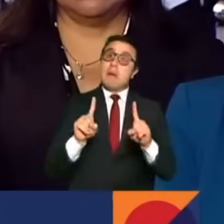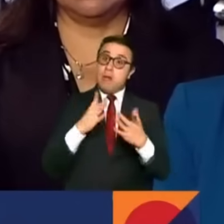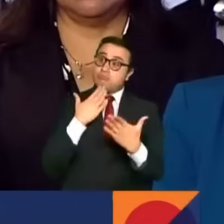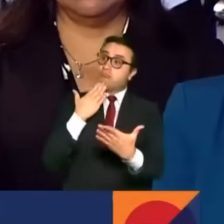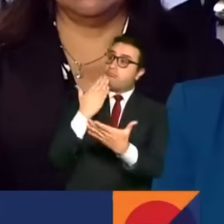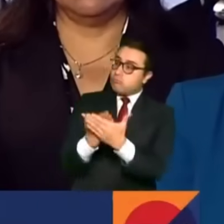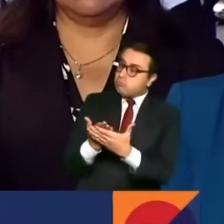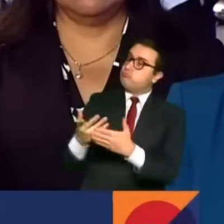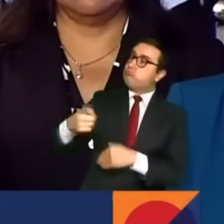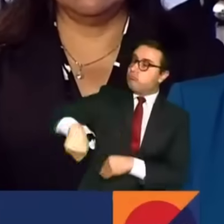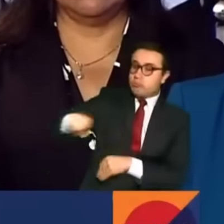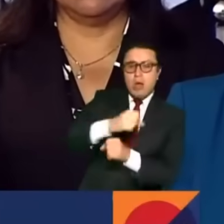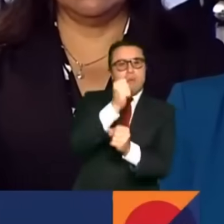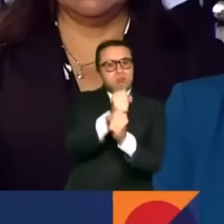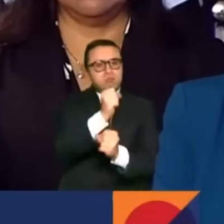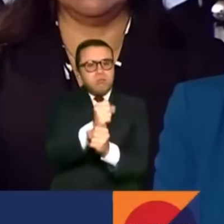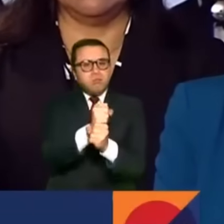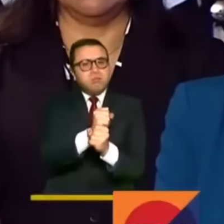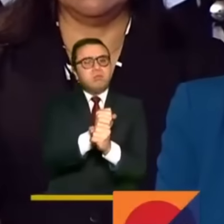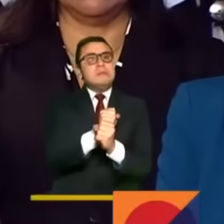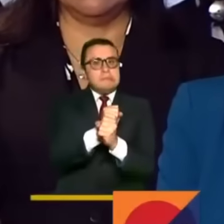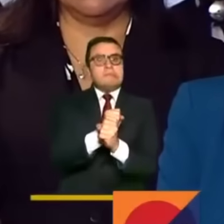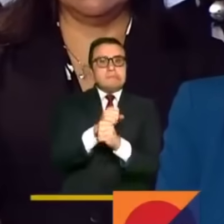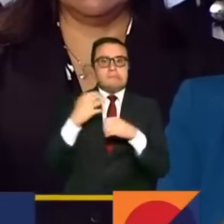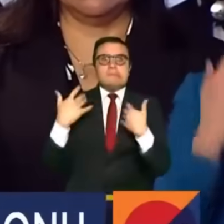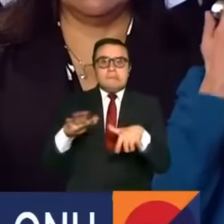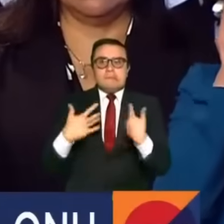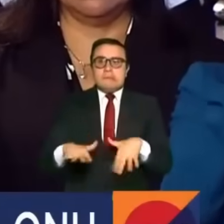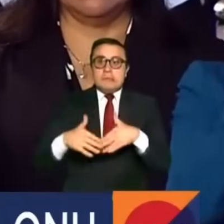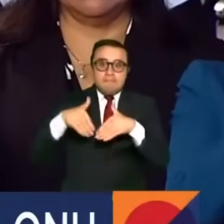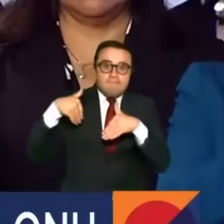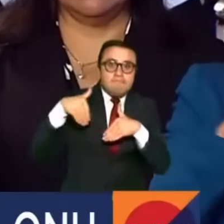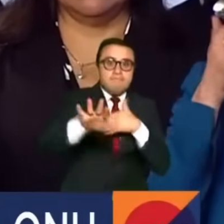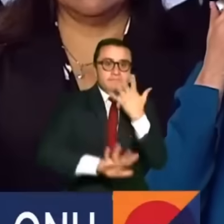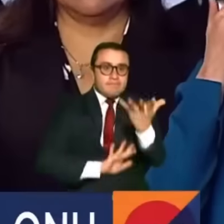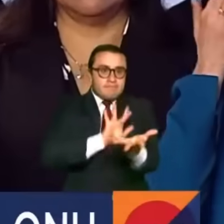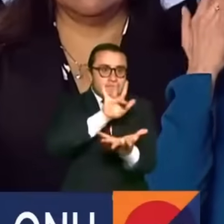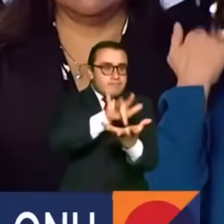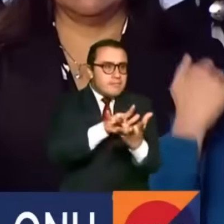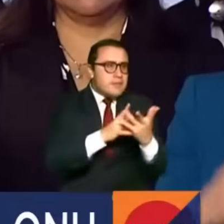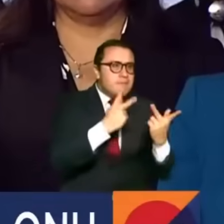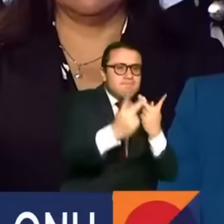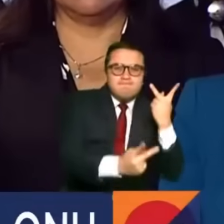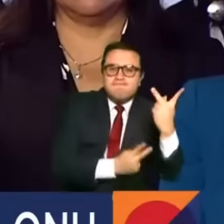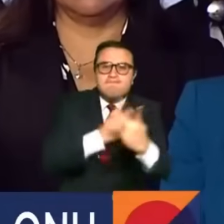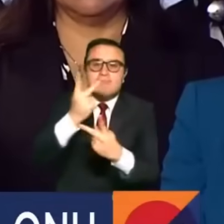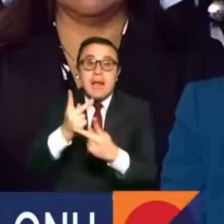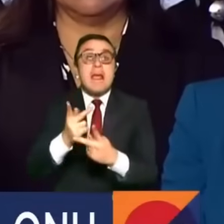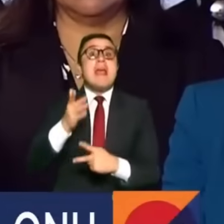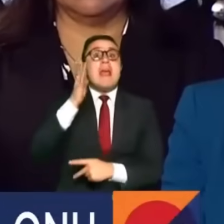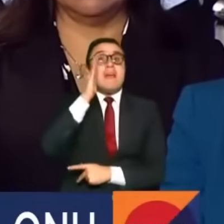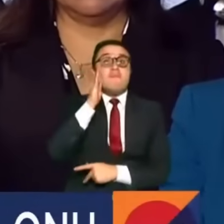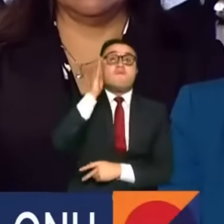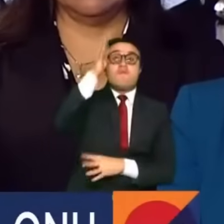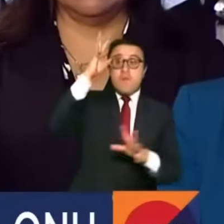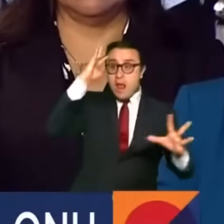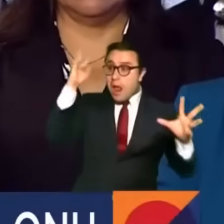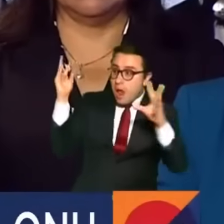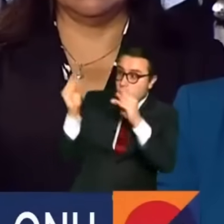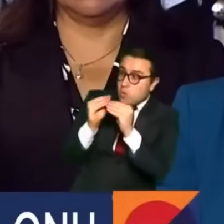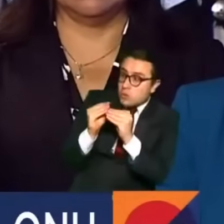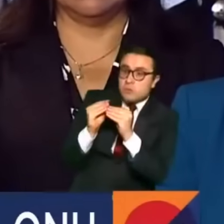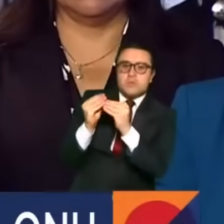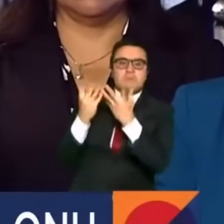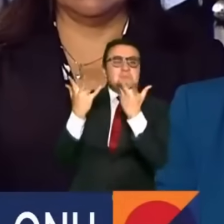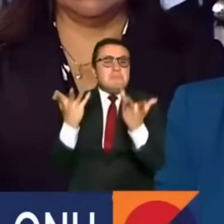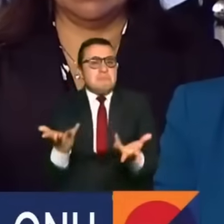trabajo que se va a preparar esta visita y en alianza futura, aclaración de parte de todas